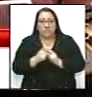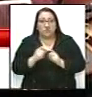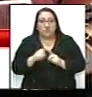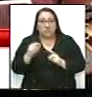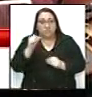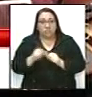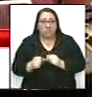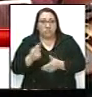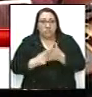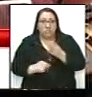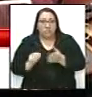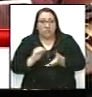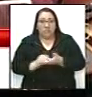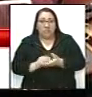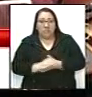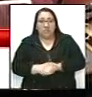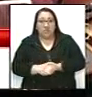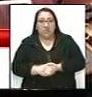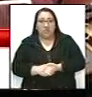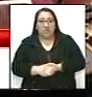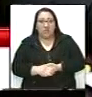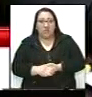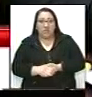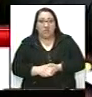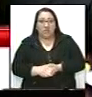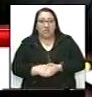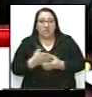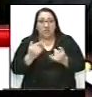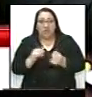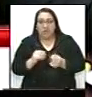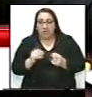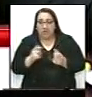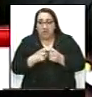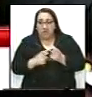recuerdo que estamos en la estación de informes. Congresista Reategui.